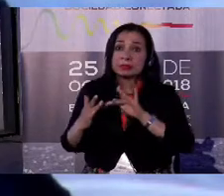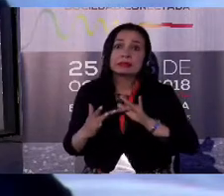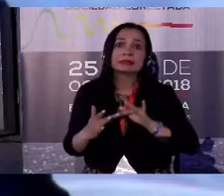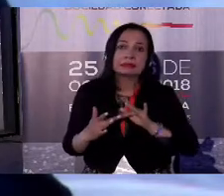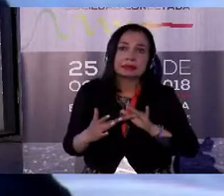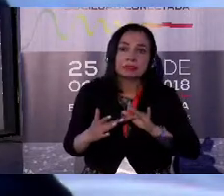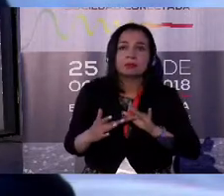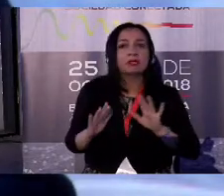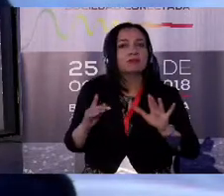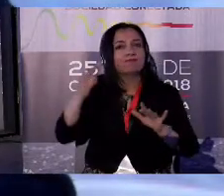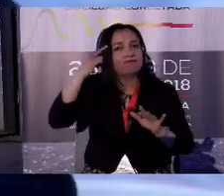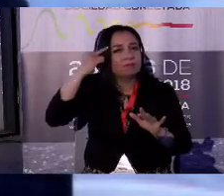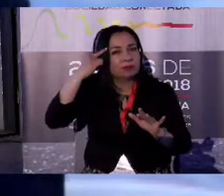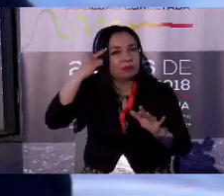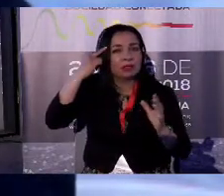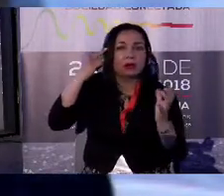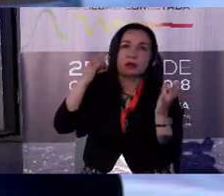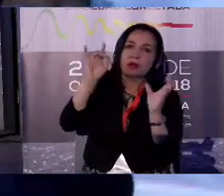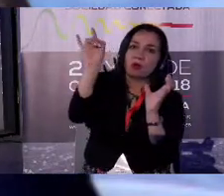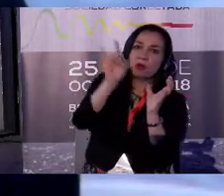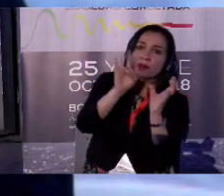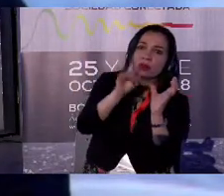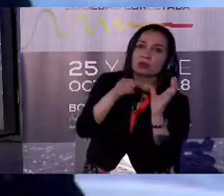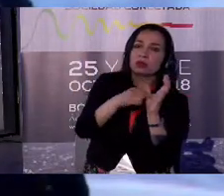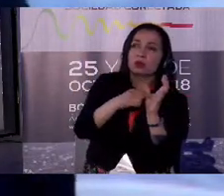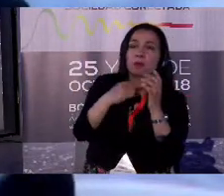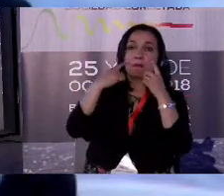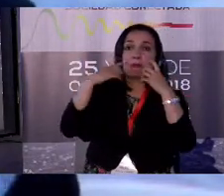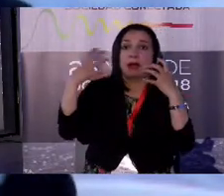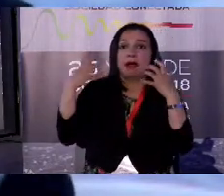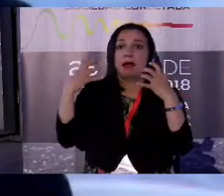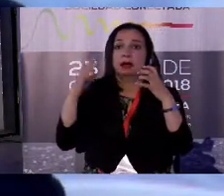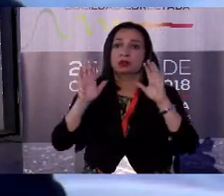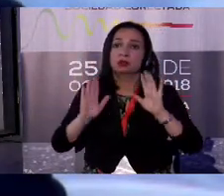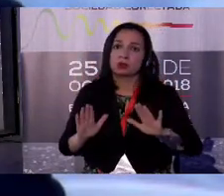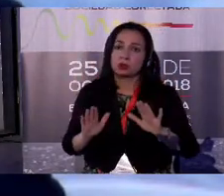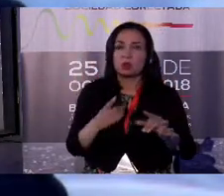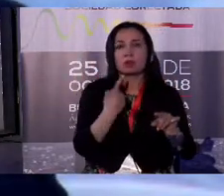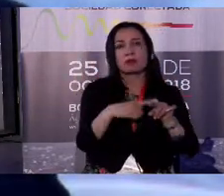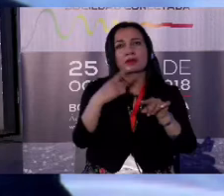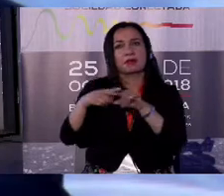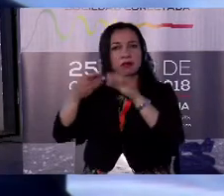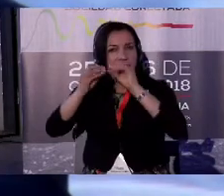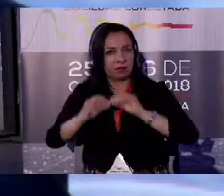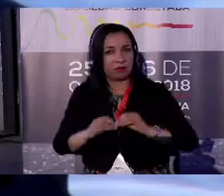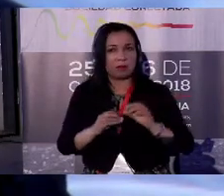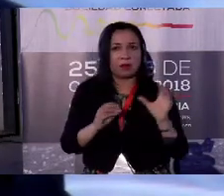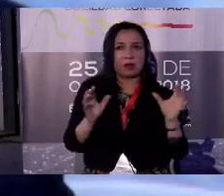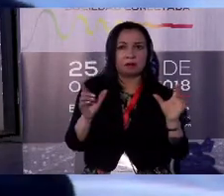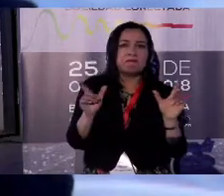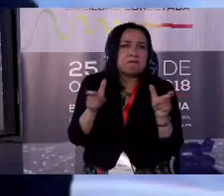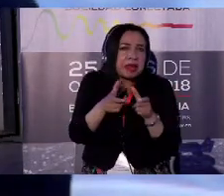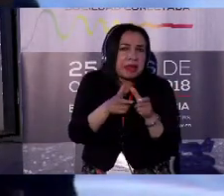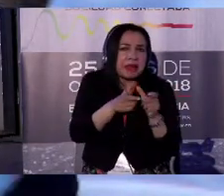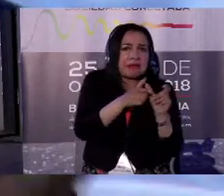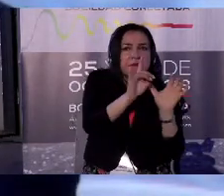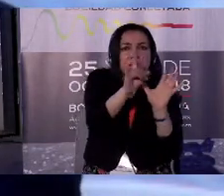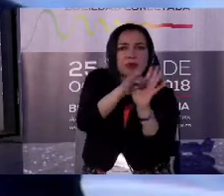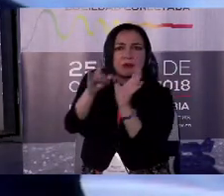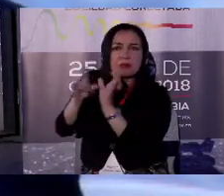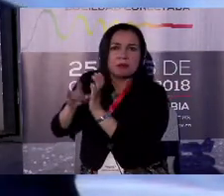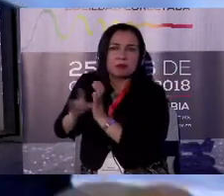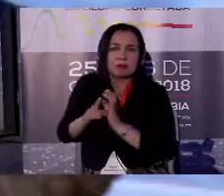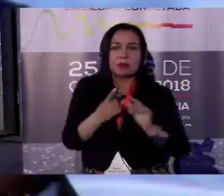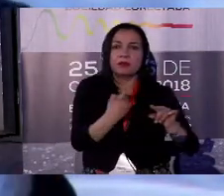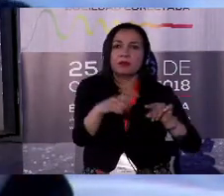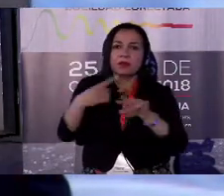pensar una antena, digamos, no es una superantena, digamos, van a ser distintos tipos de antenas más pequeñas, pero en cada